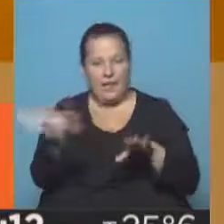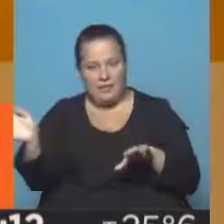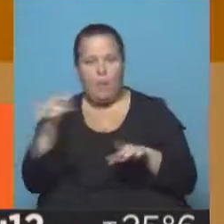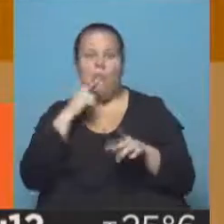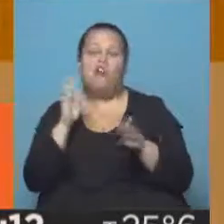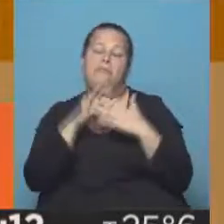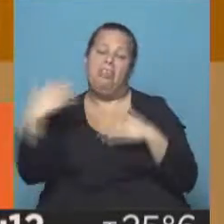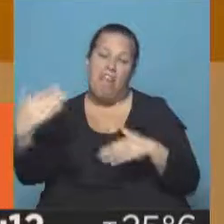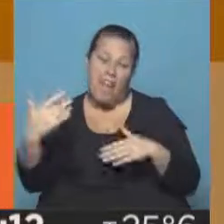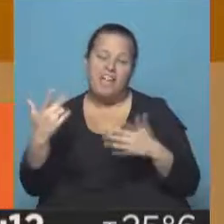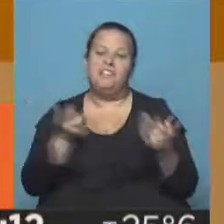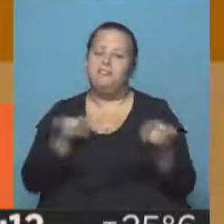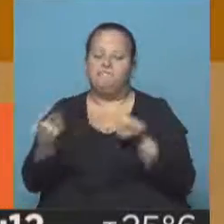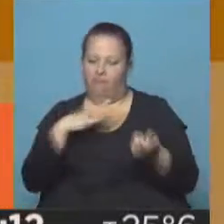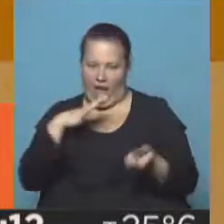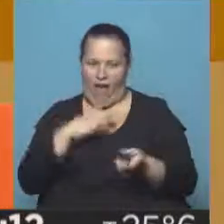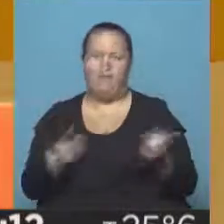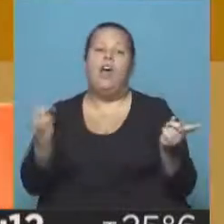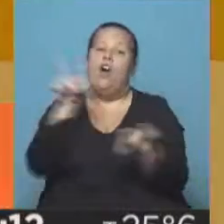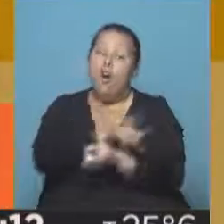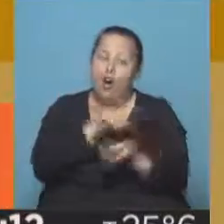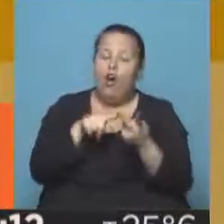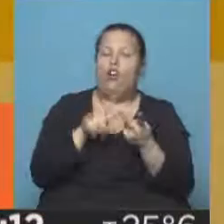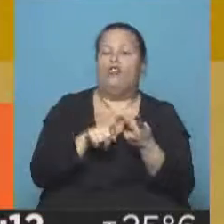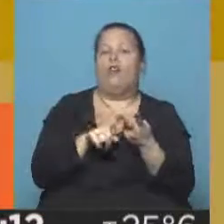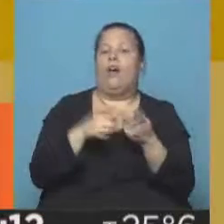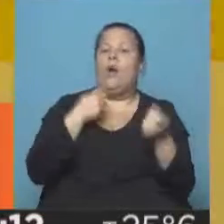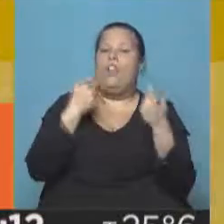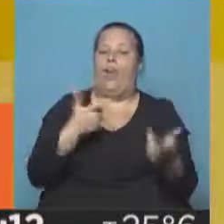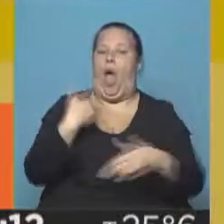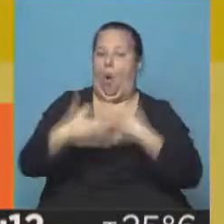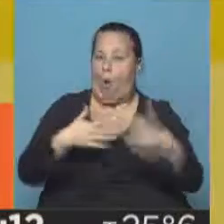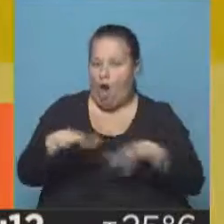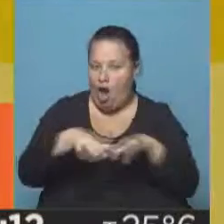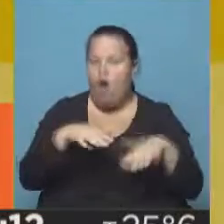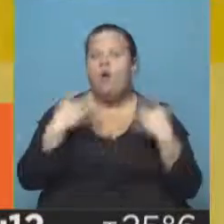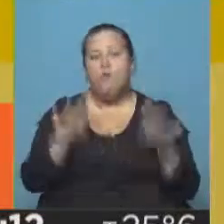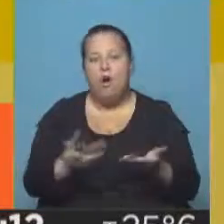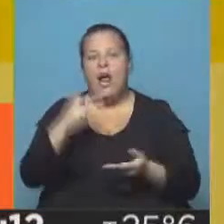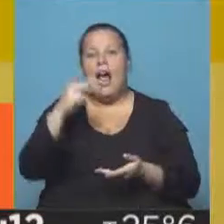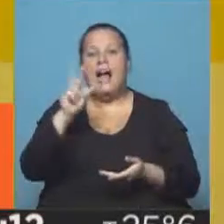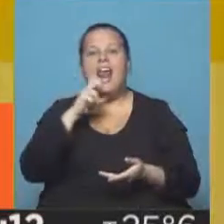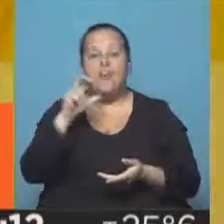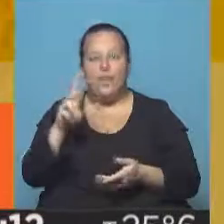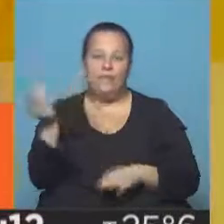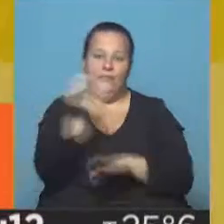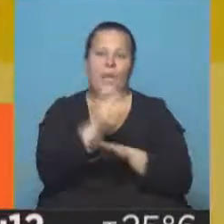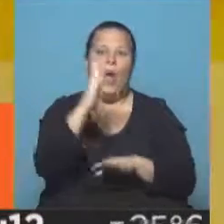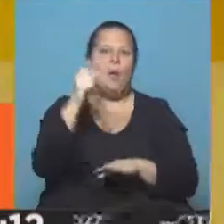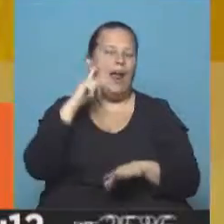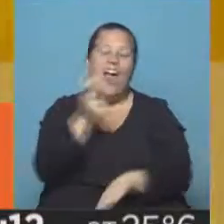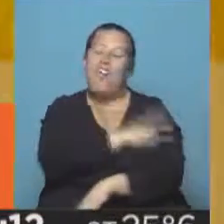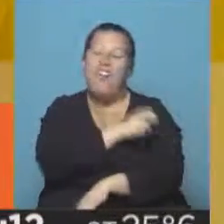por el sector derecho nunca le encontró la vuelta y la otra es la generación de juego por eso sale kranevitter y entra banegas en la